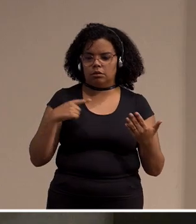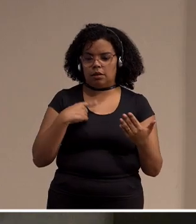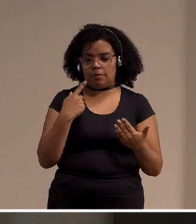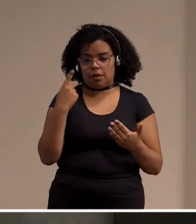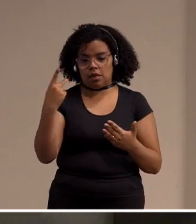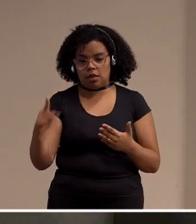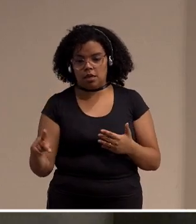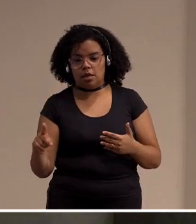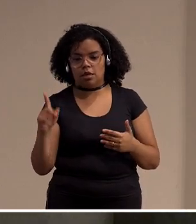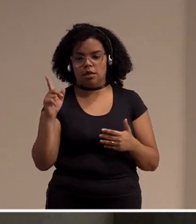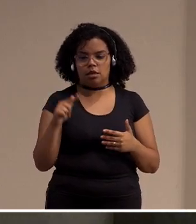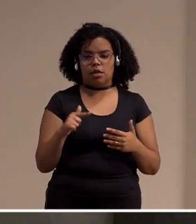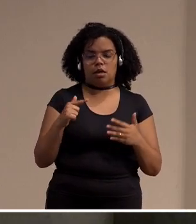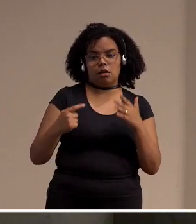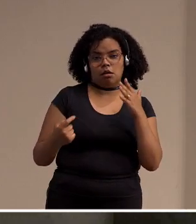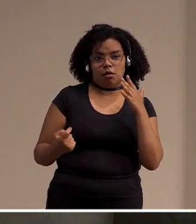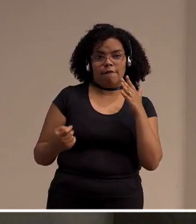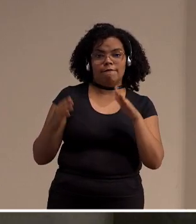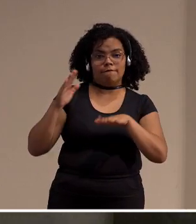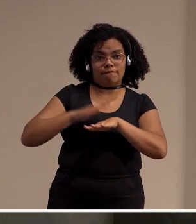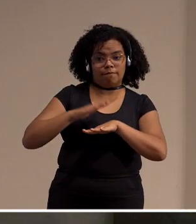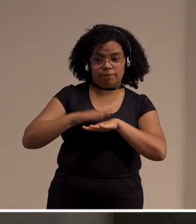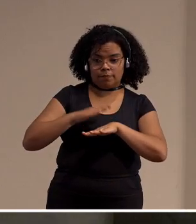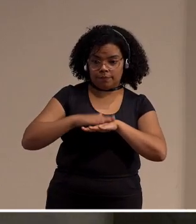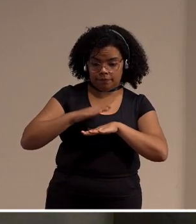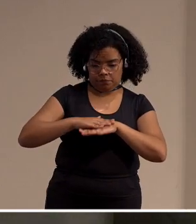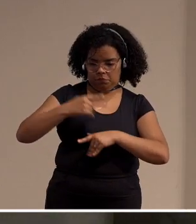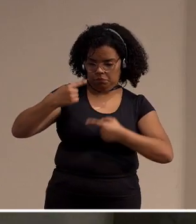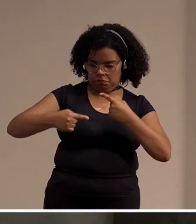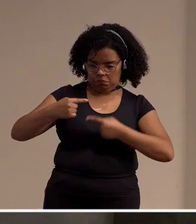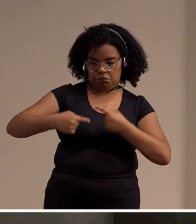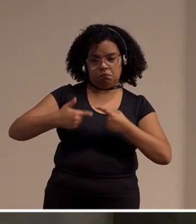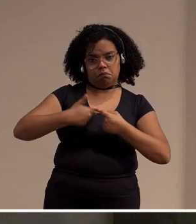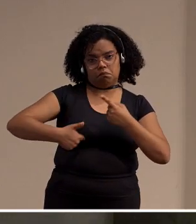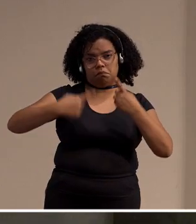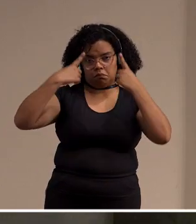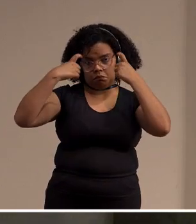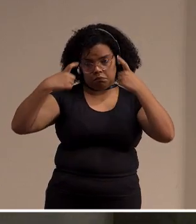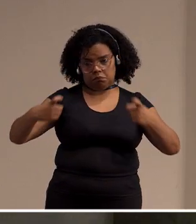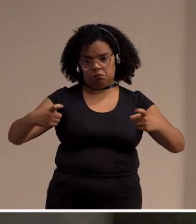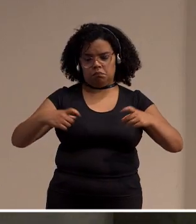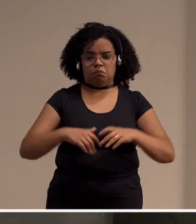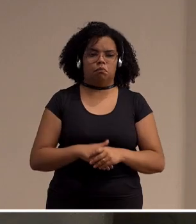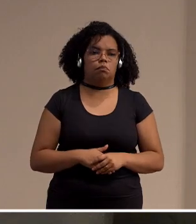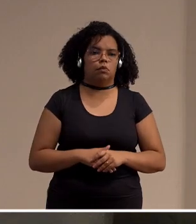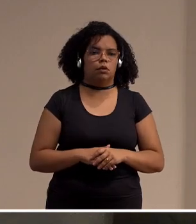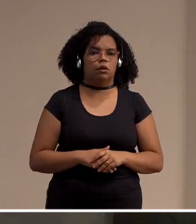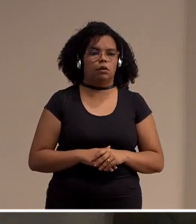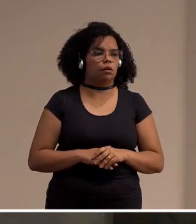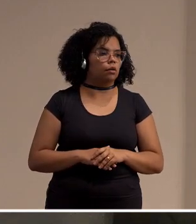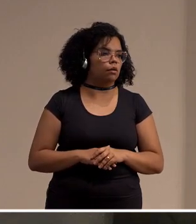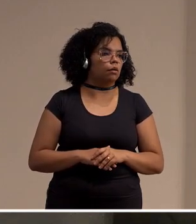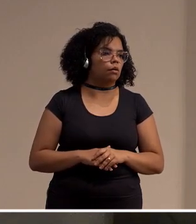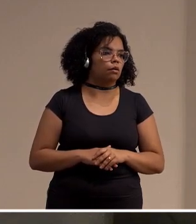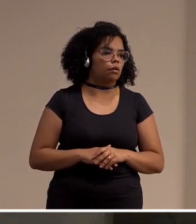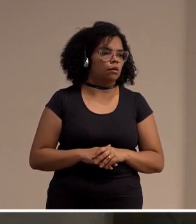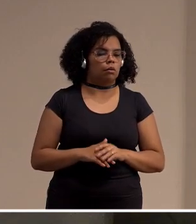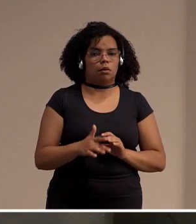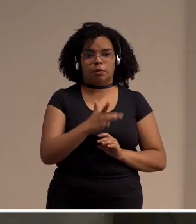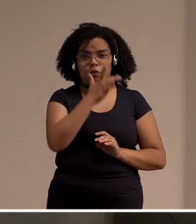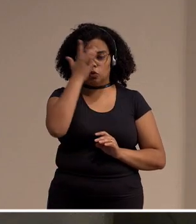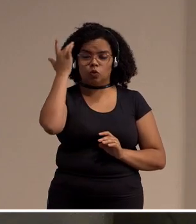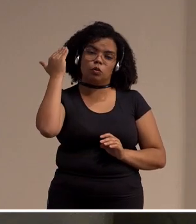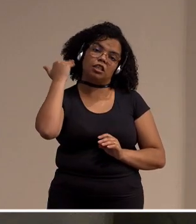cultura argentina, de una violencia política también, que está en ese acto fundacional de una persona que corta el cuello de la